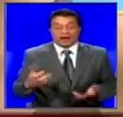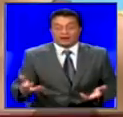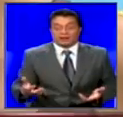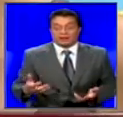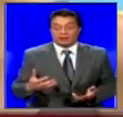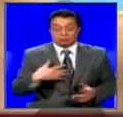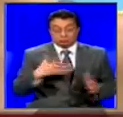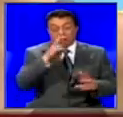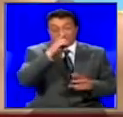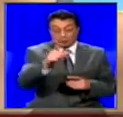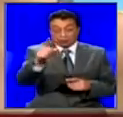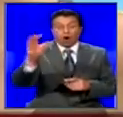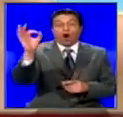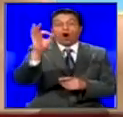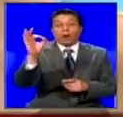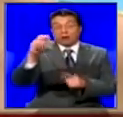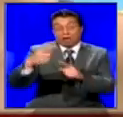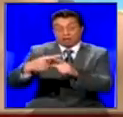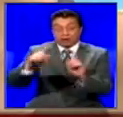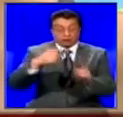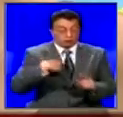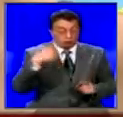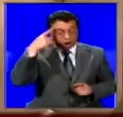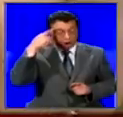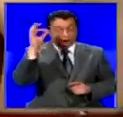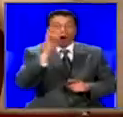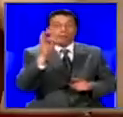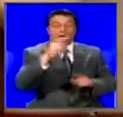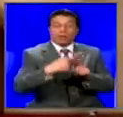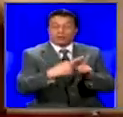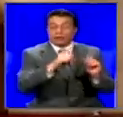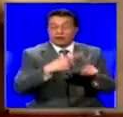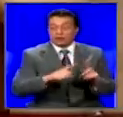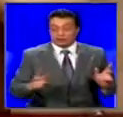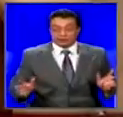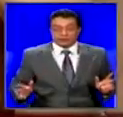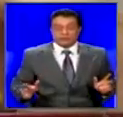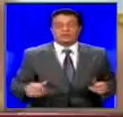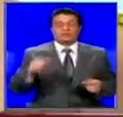yo lo respeto y no pretendo imponerles mis opciones. ¿Y